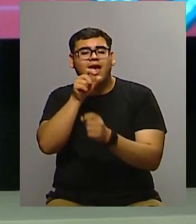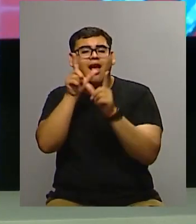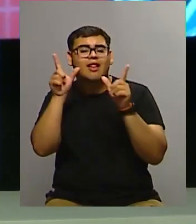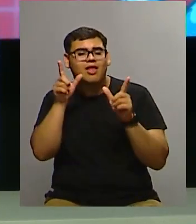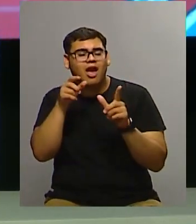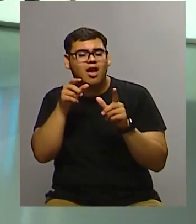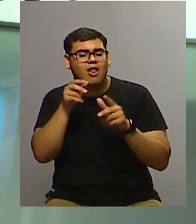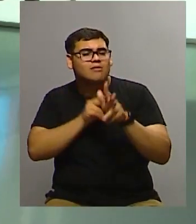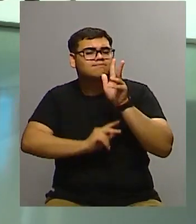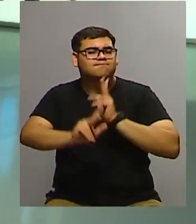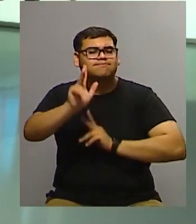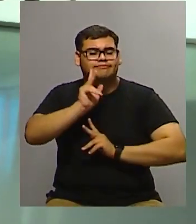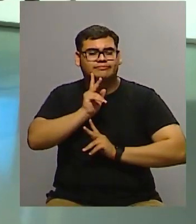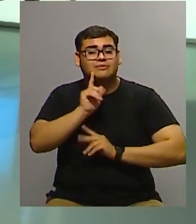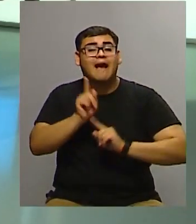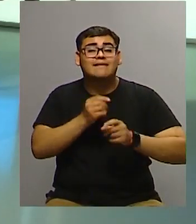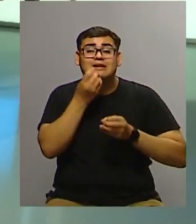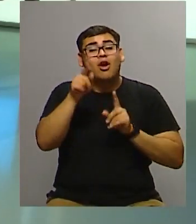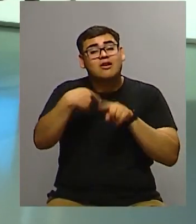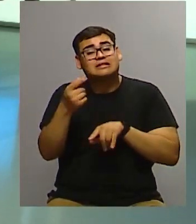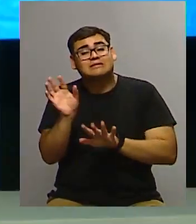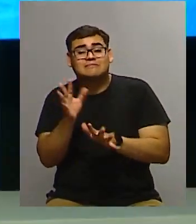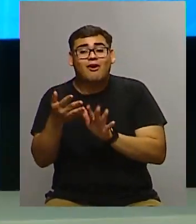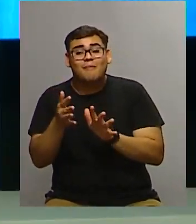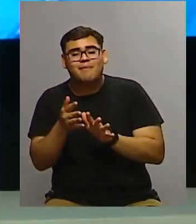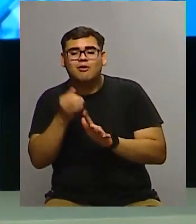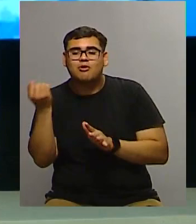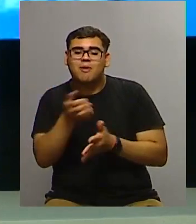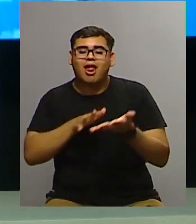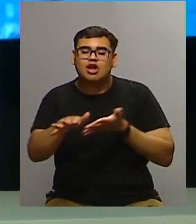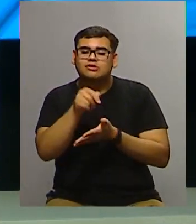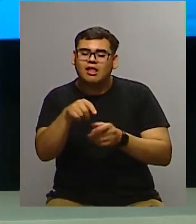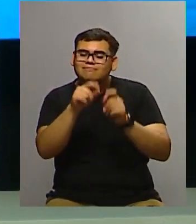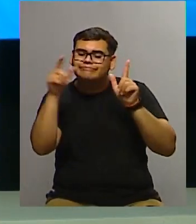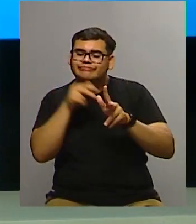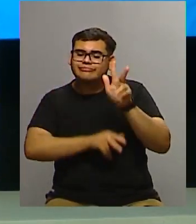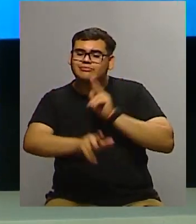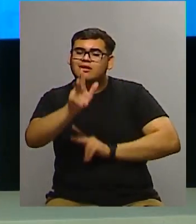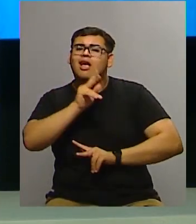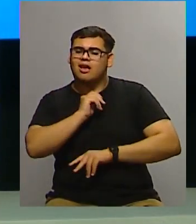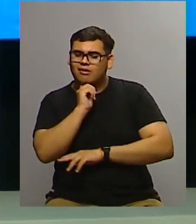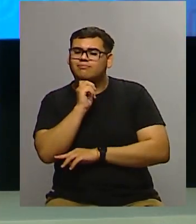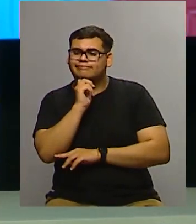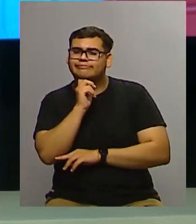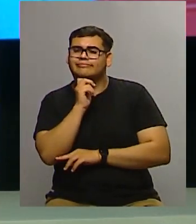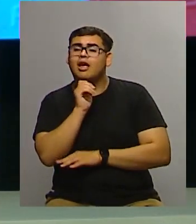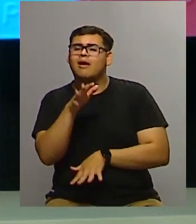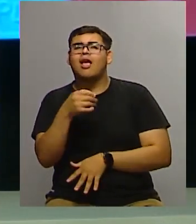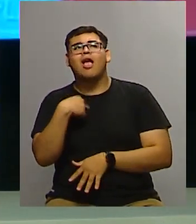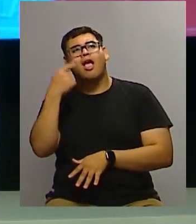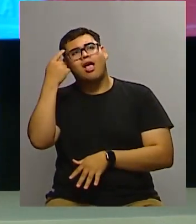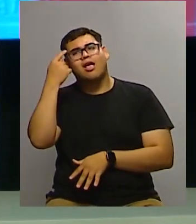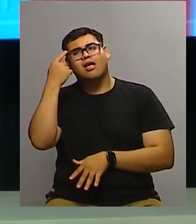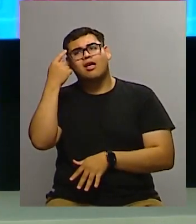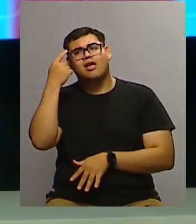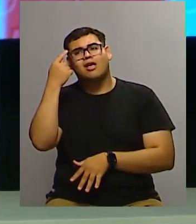bien. Pero debemos también interpretar a la sociedad. Eso no quiere decir que tomes decisiones estratégicas con